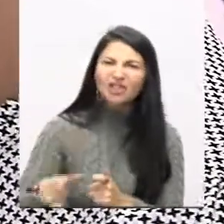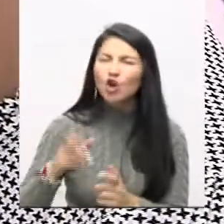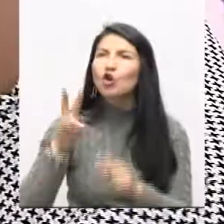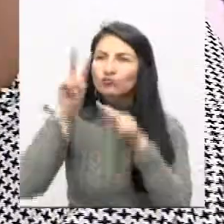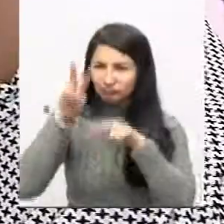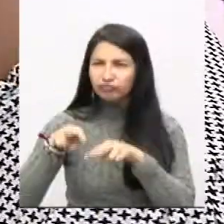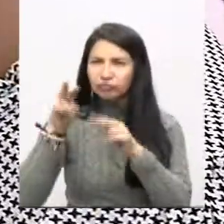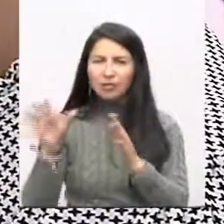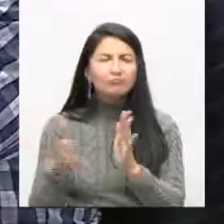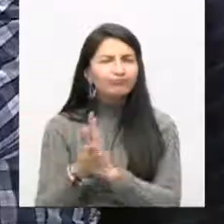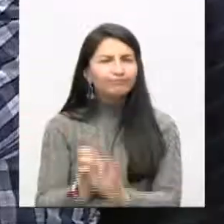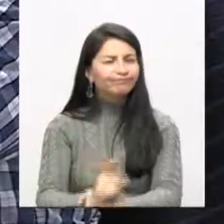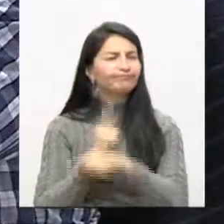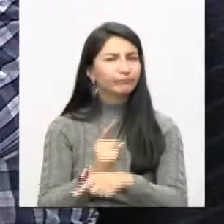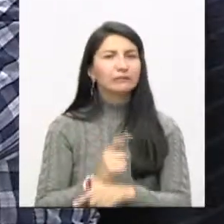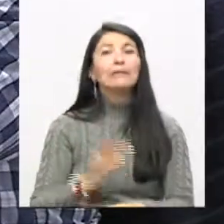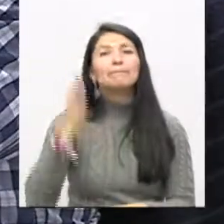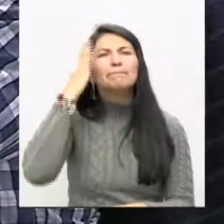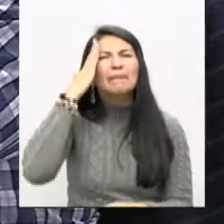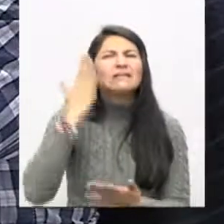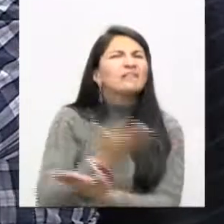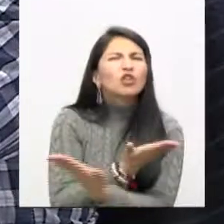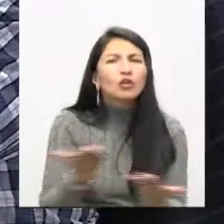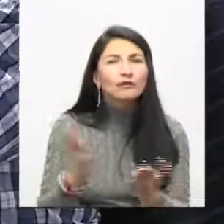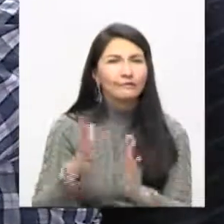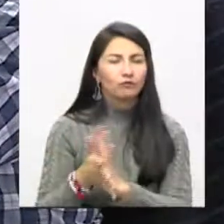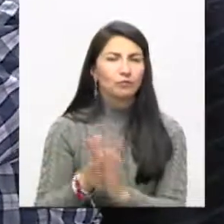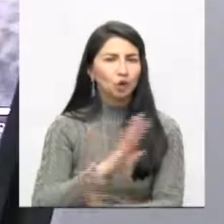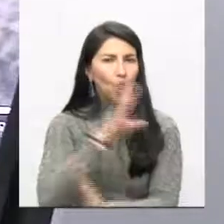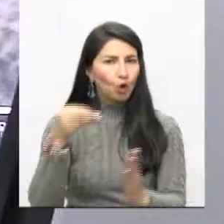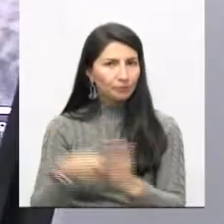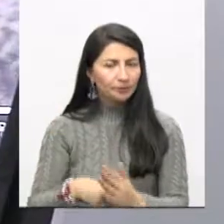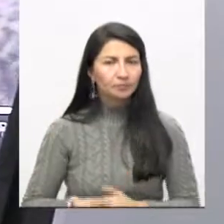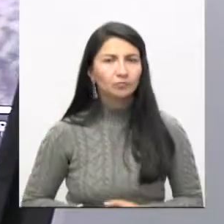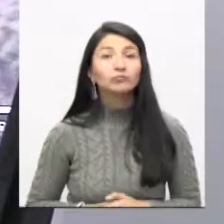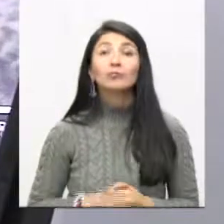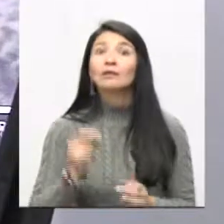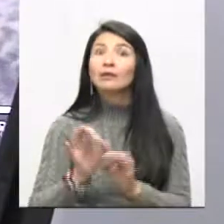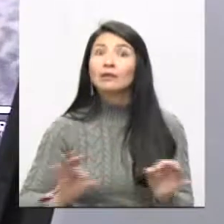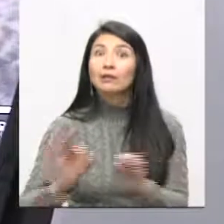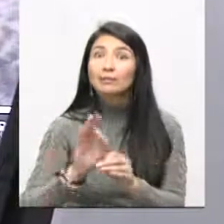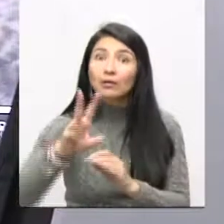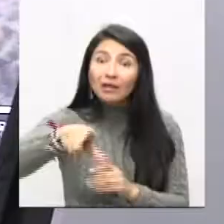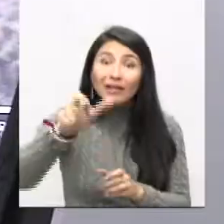qué y por qué. En el control fiscal de la Contraloría General serán claves